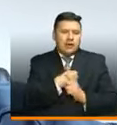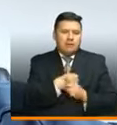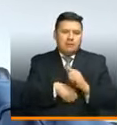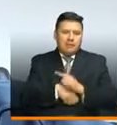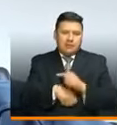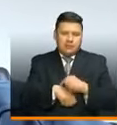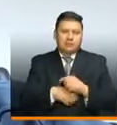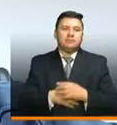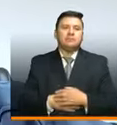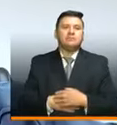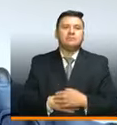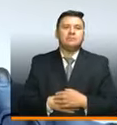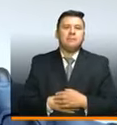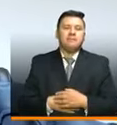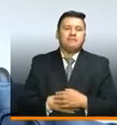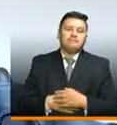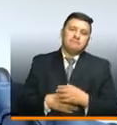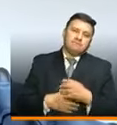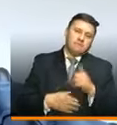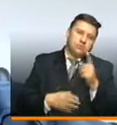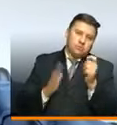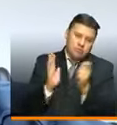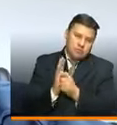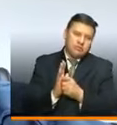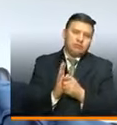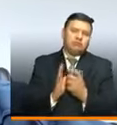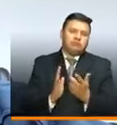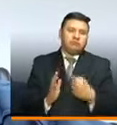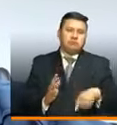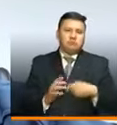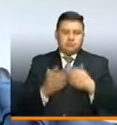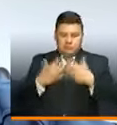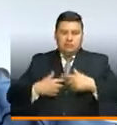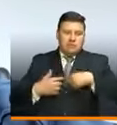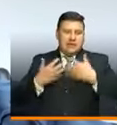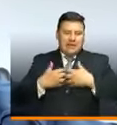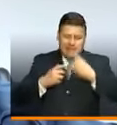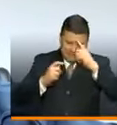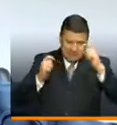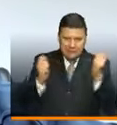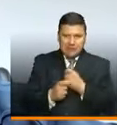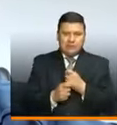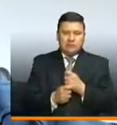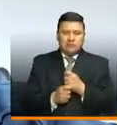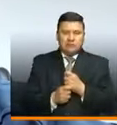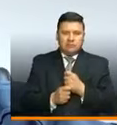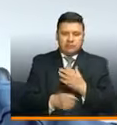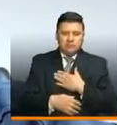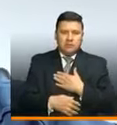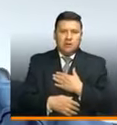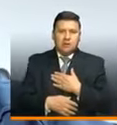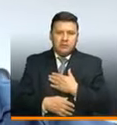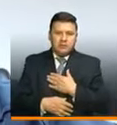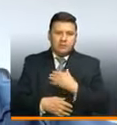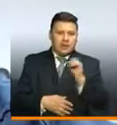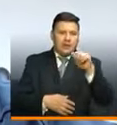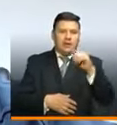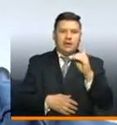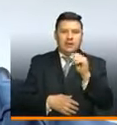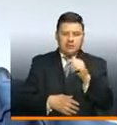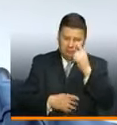tiempo. Entonces, por eso nos hemos dedicado a la producción, hemos cambiado desde nuestro ADN